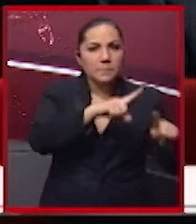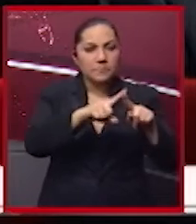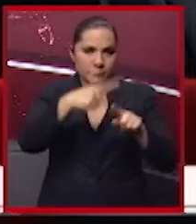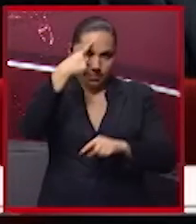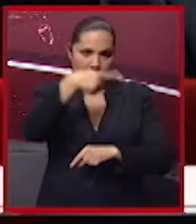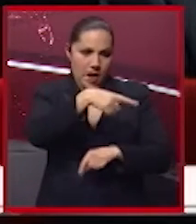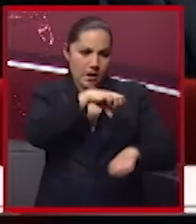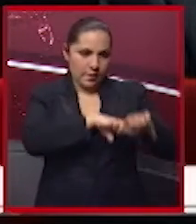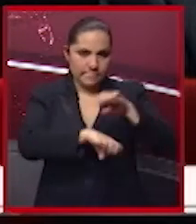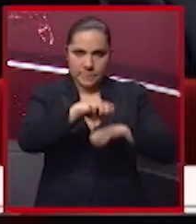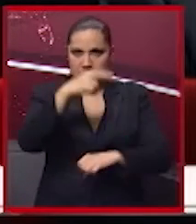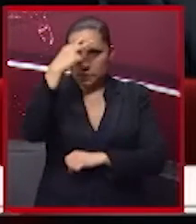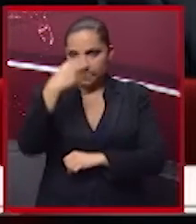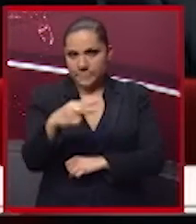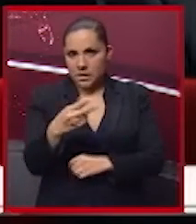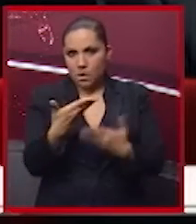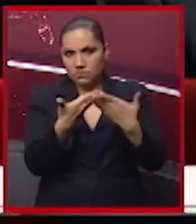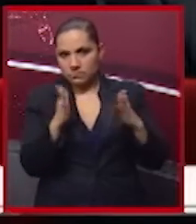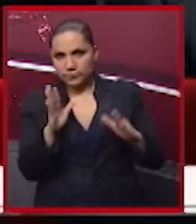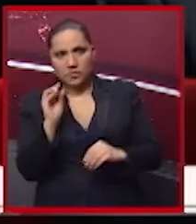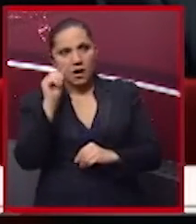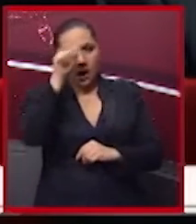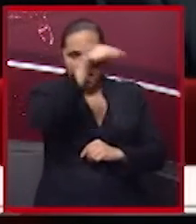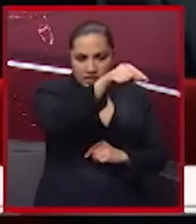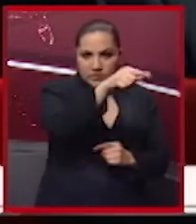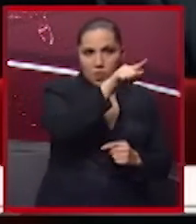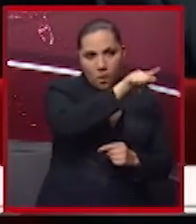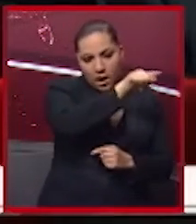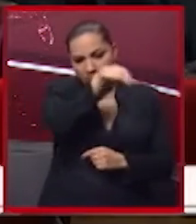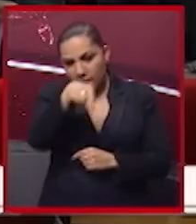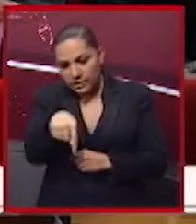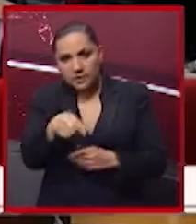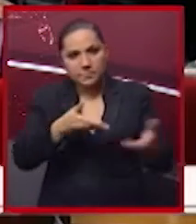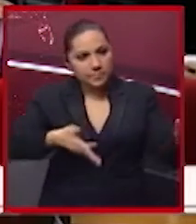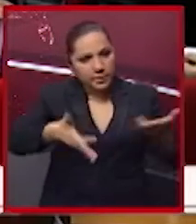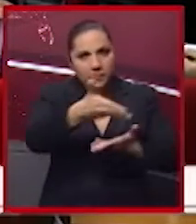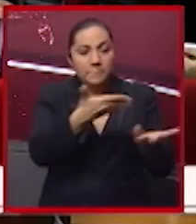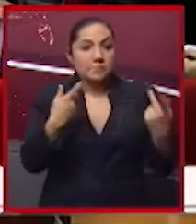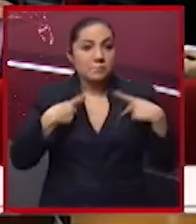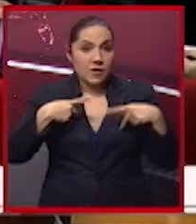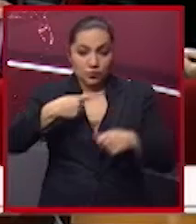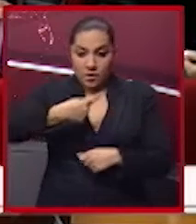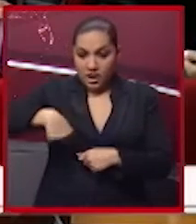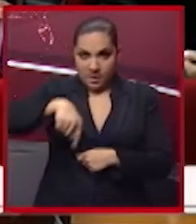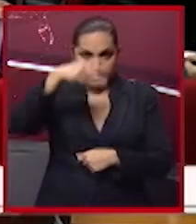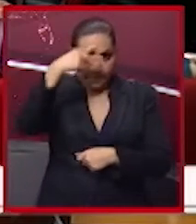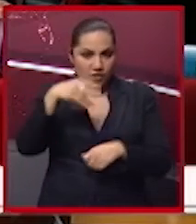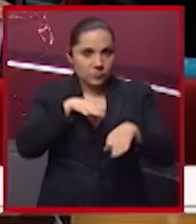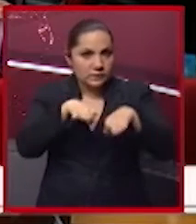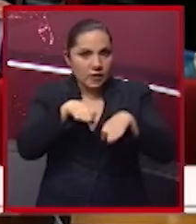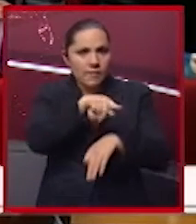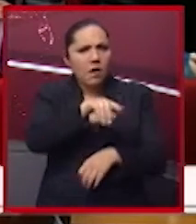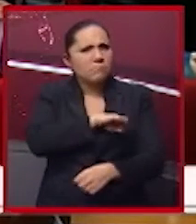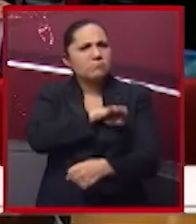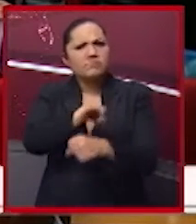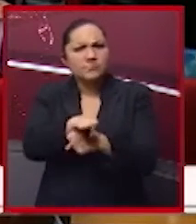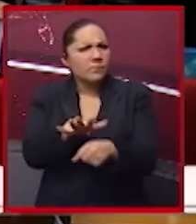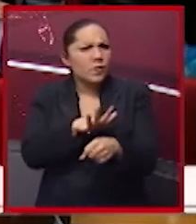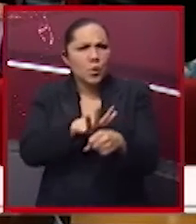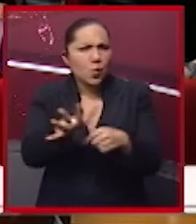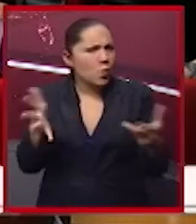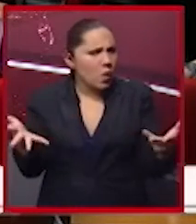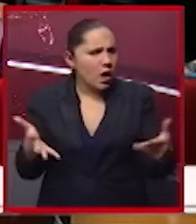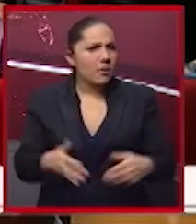de mejora de las condiciones laborales para las y los trabajadores de nuestro país? Finalmente, señor